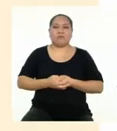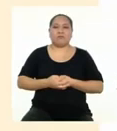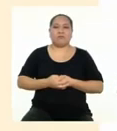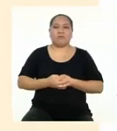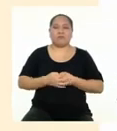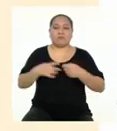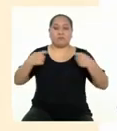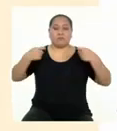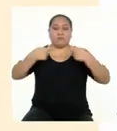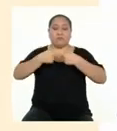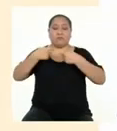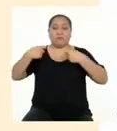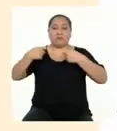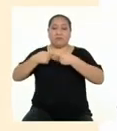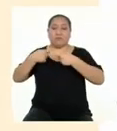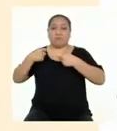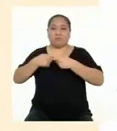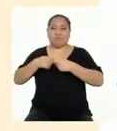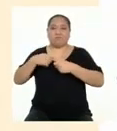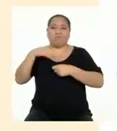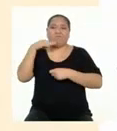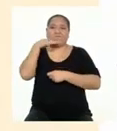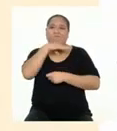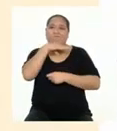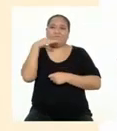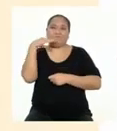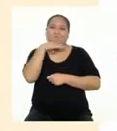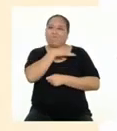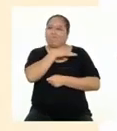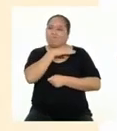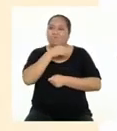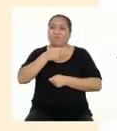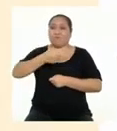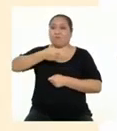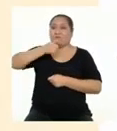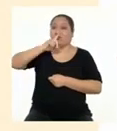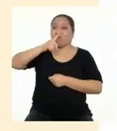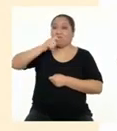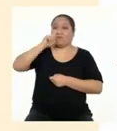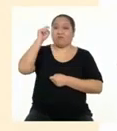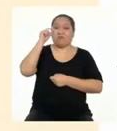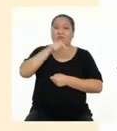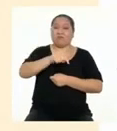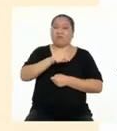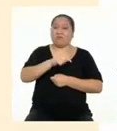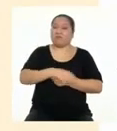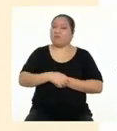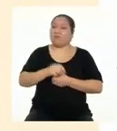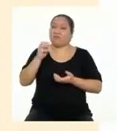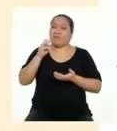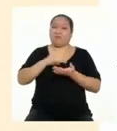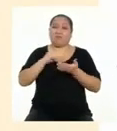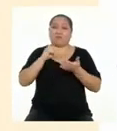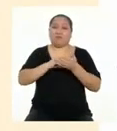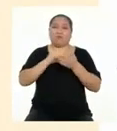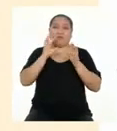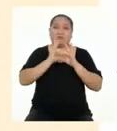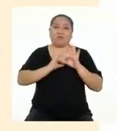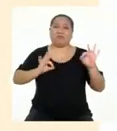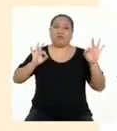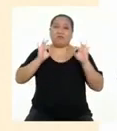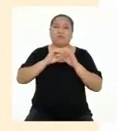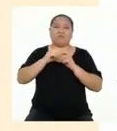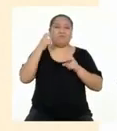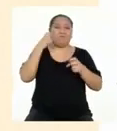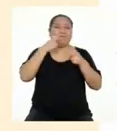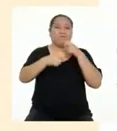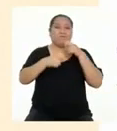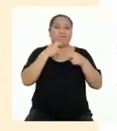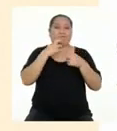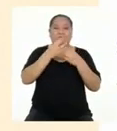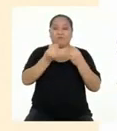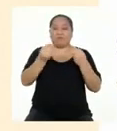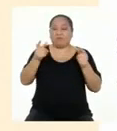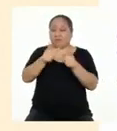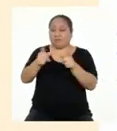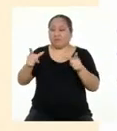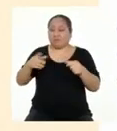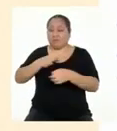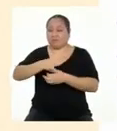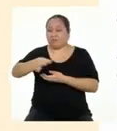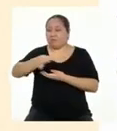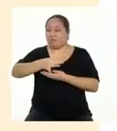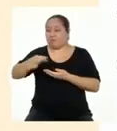Las conexiones clandestinas de agua potable siguen siendo uno de los principales problemas en muchos distritos del